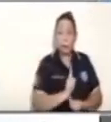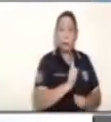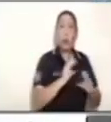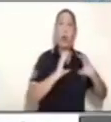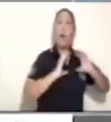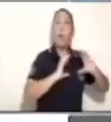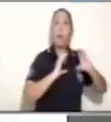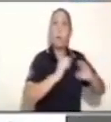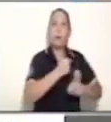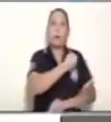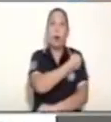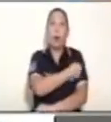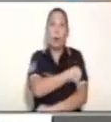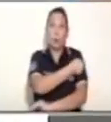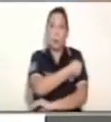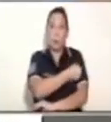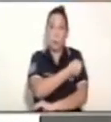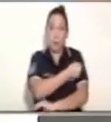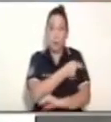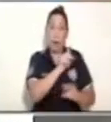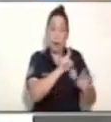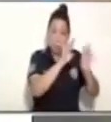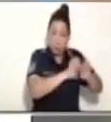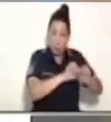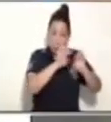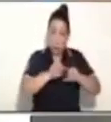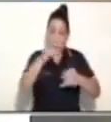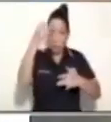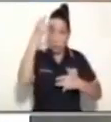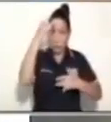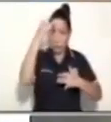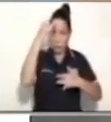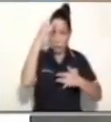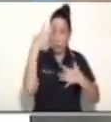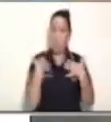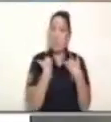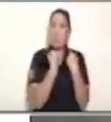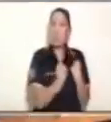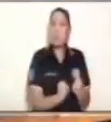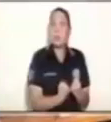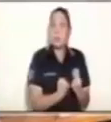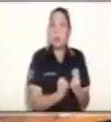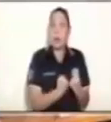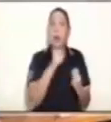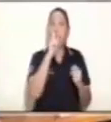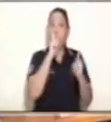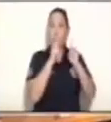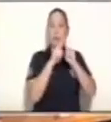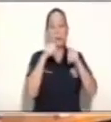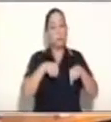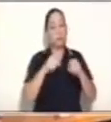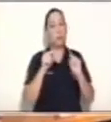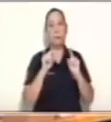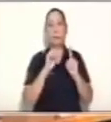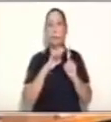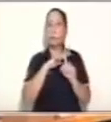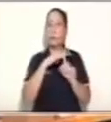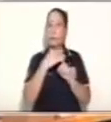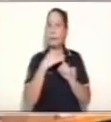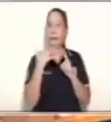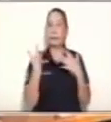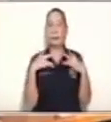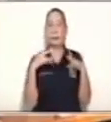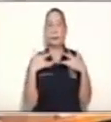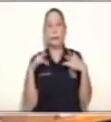por atendernos y tratar la manera de que todos estemos sanos en esta época en el